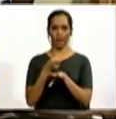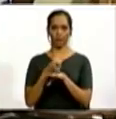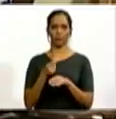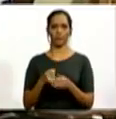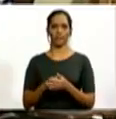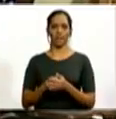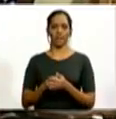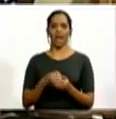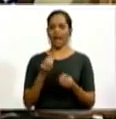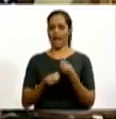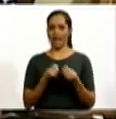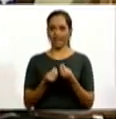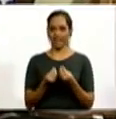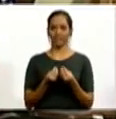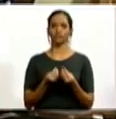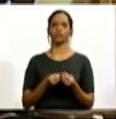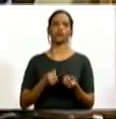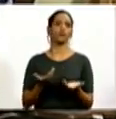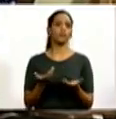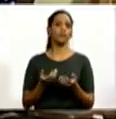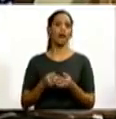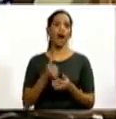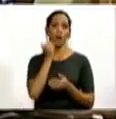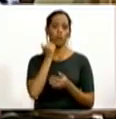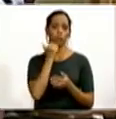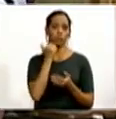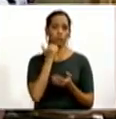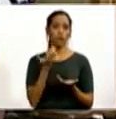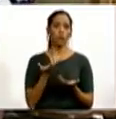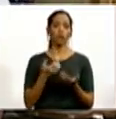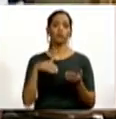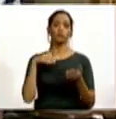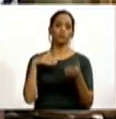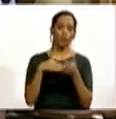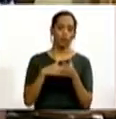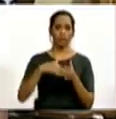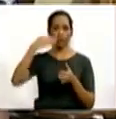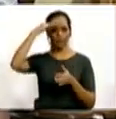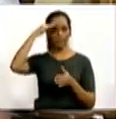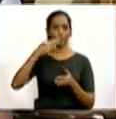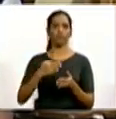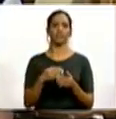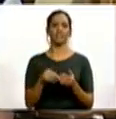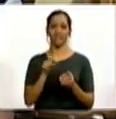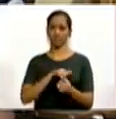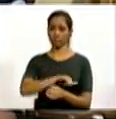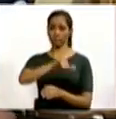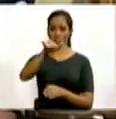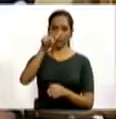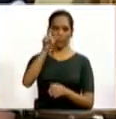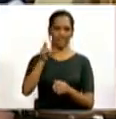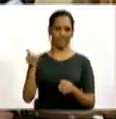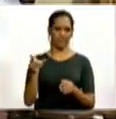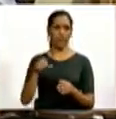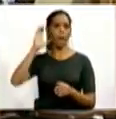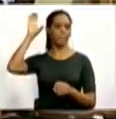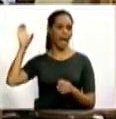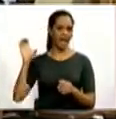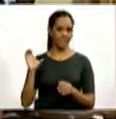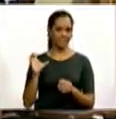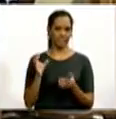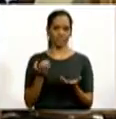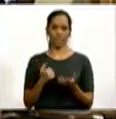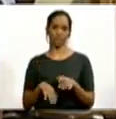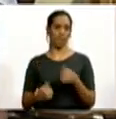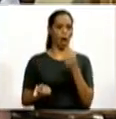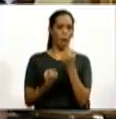cometiendo delitos de sedición sobre las Fuerzas Armadas, bueno, un montón de cosas, pero afuera, estos países que han sido alcahuetes, ¿no? Y que han sido cómplices de toda esta